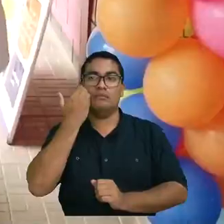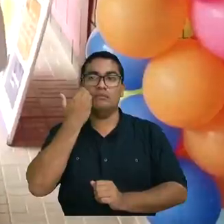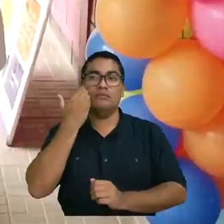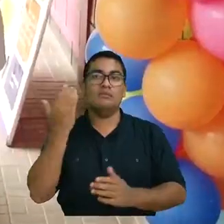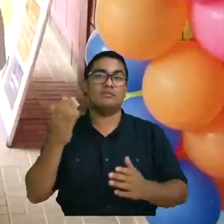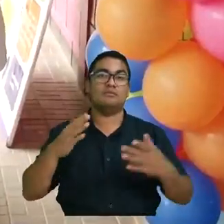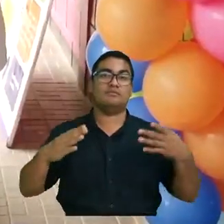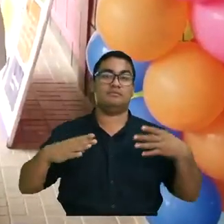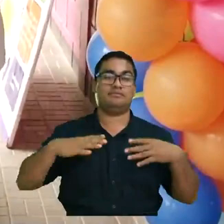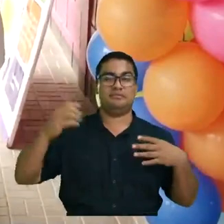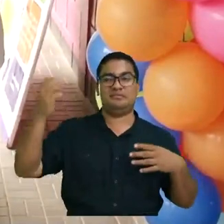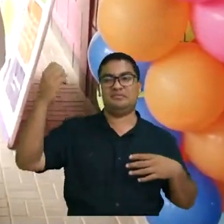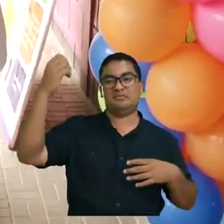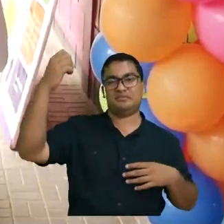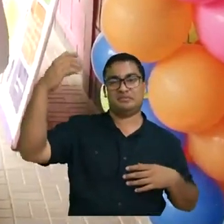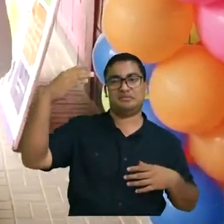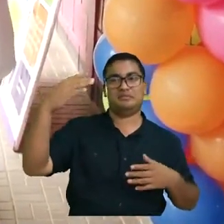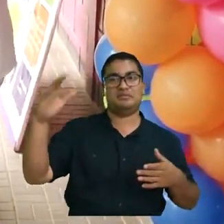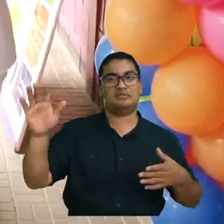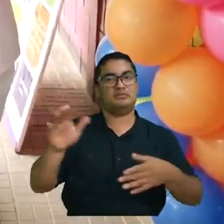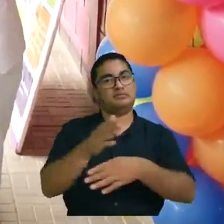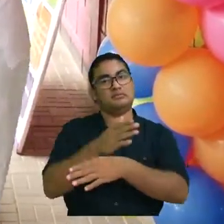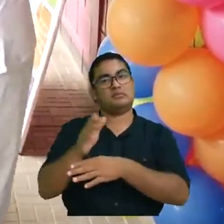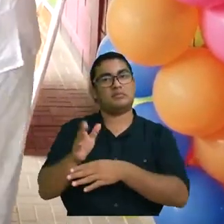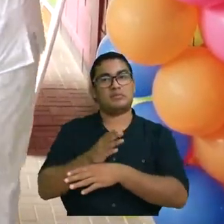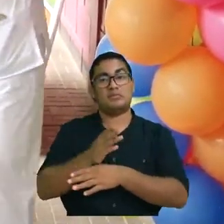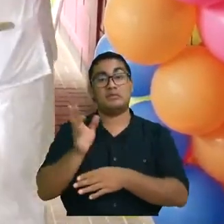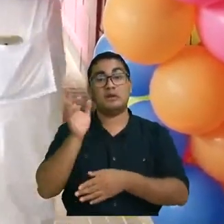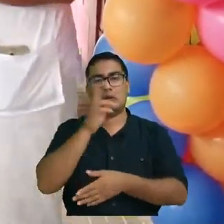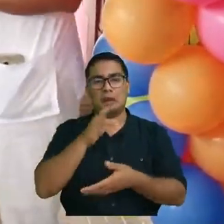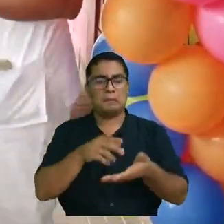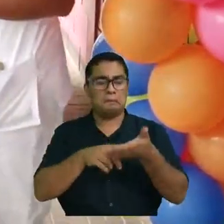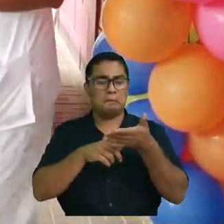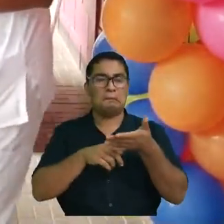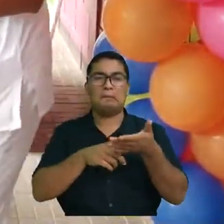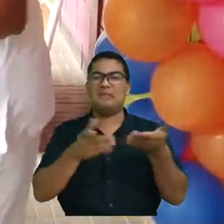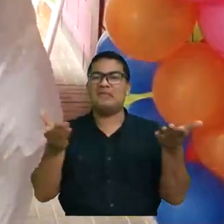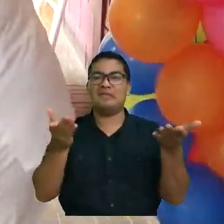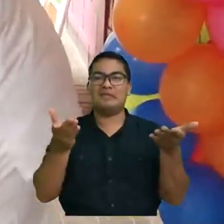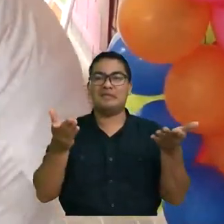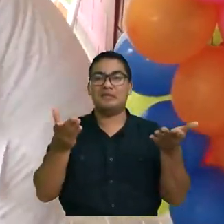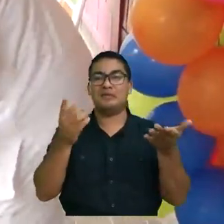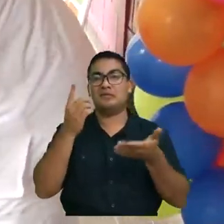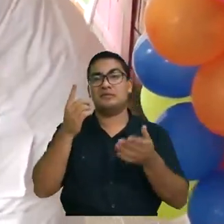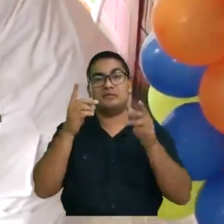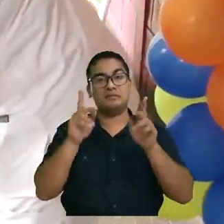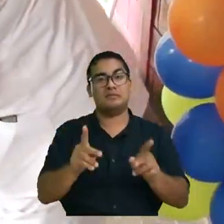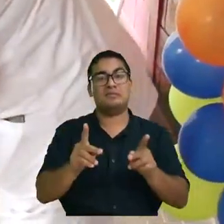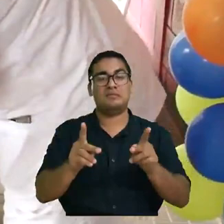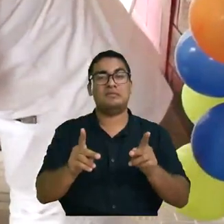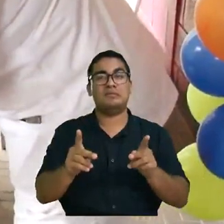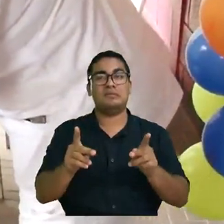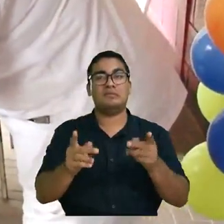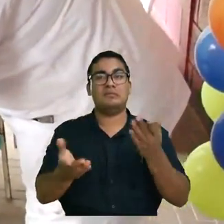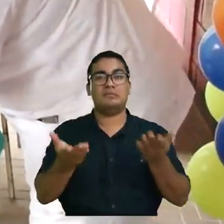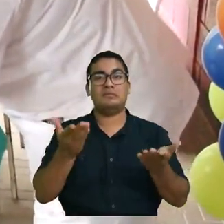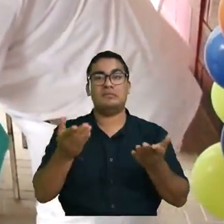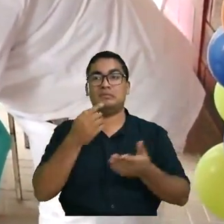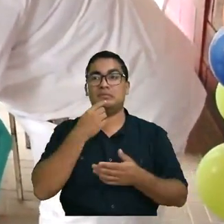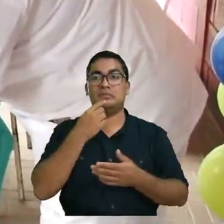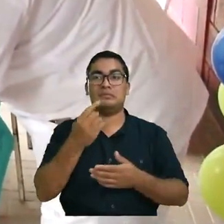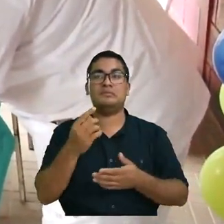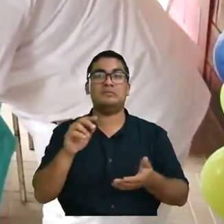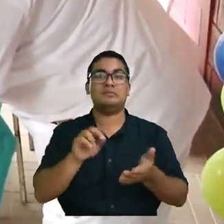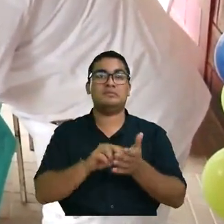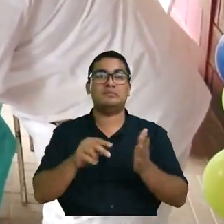de verano y son bastante raras. Estaba mencionando que aparecía un caso nada más en el mes. Y no se